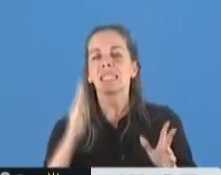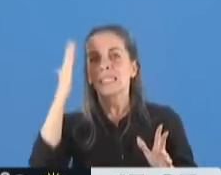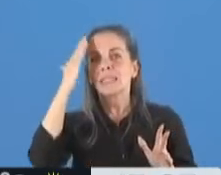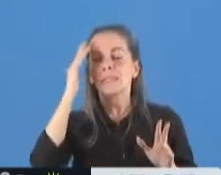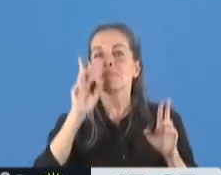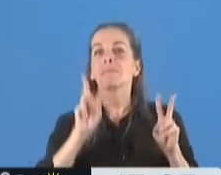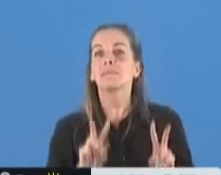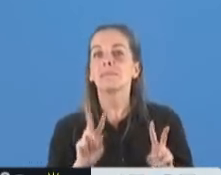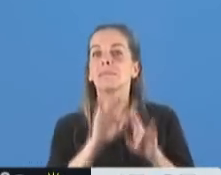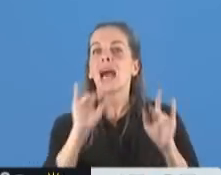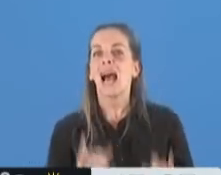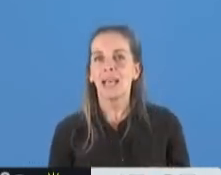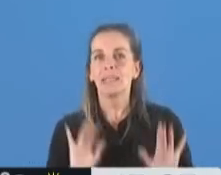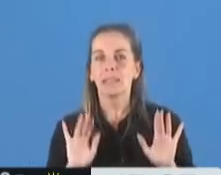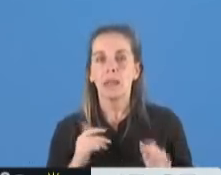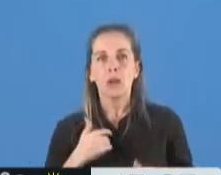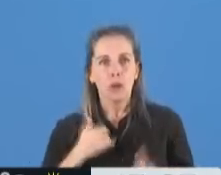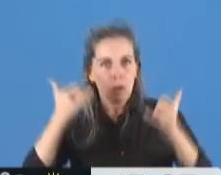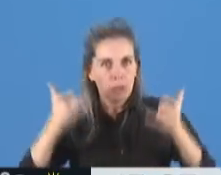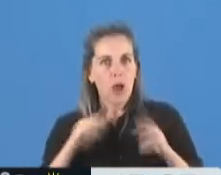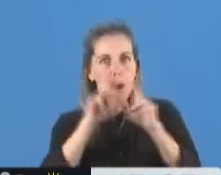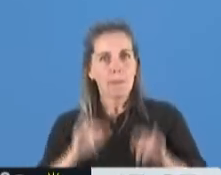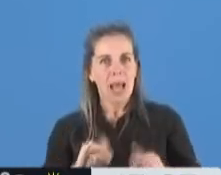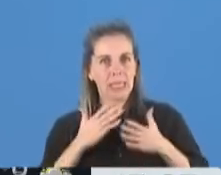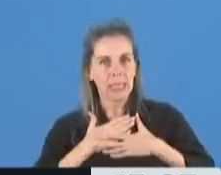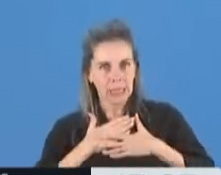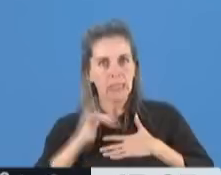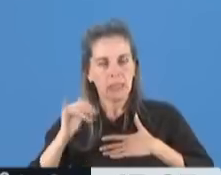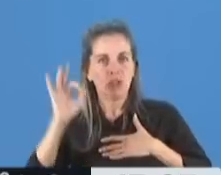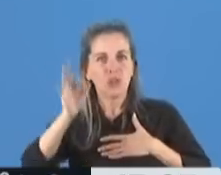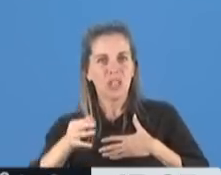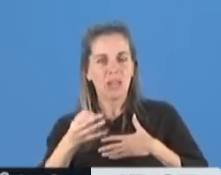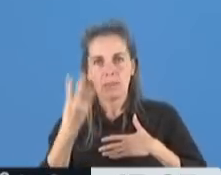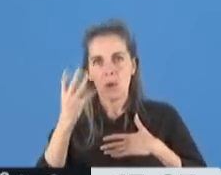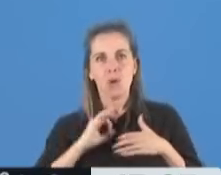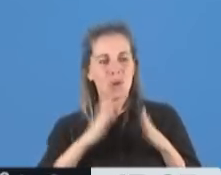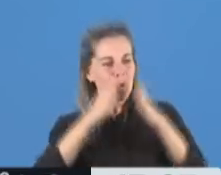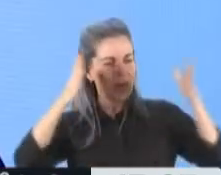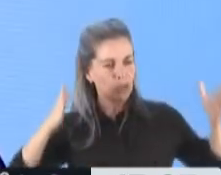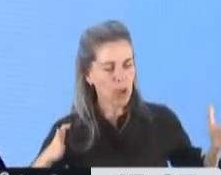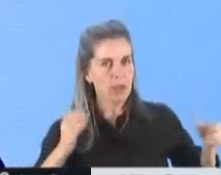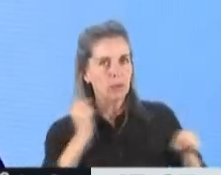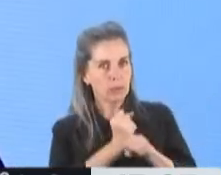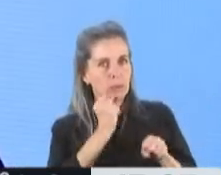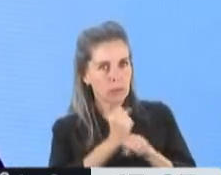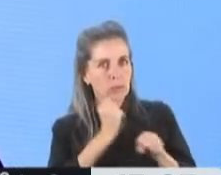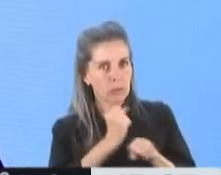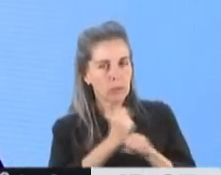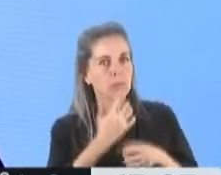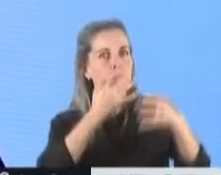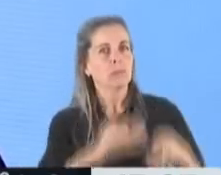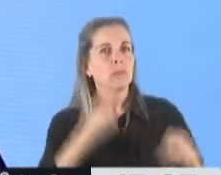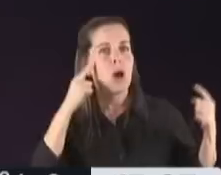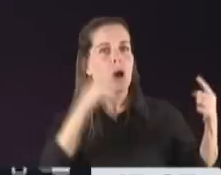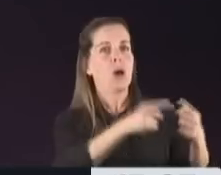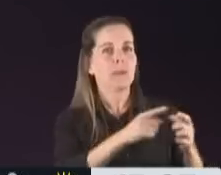Yo duermo en paz porque sé que en estos 4 años hice todo lo que estuvo a mi alcance por lograr ese objetivo. Y algunos datos me dicen: